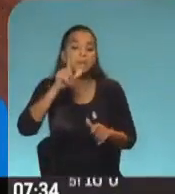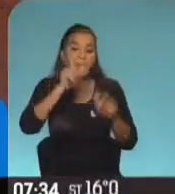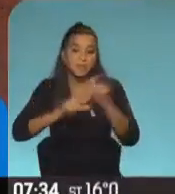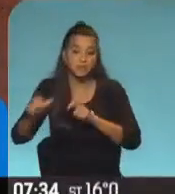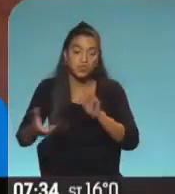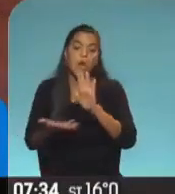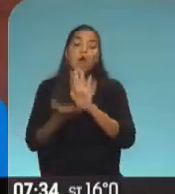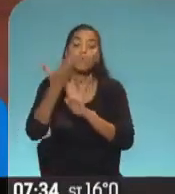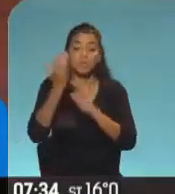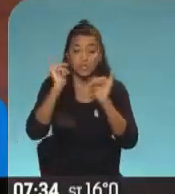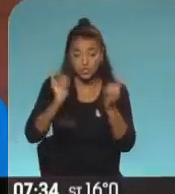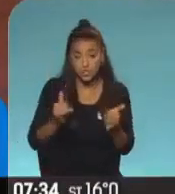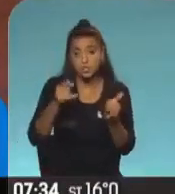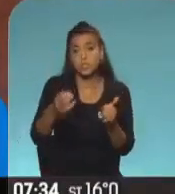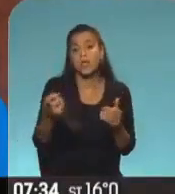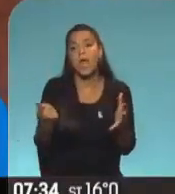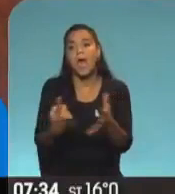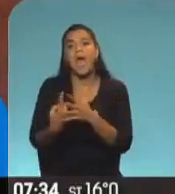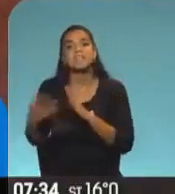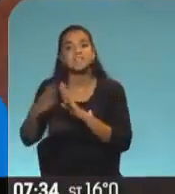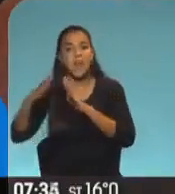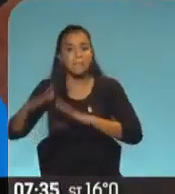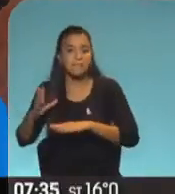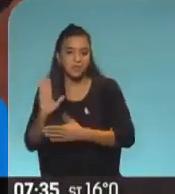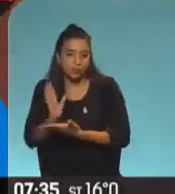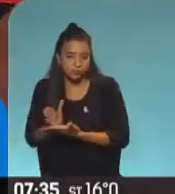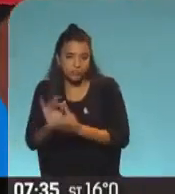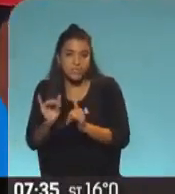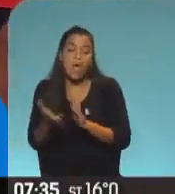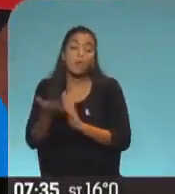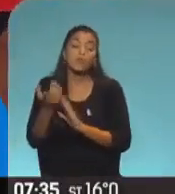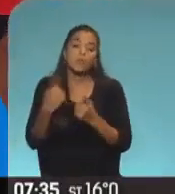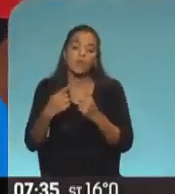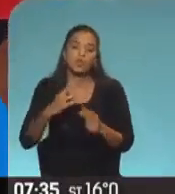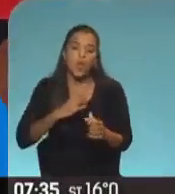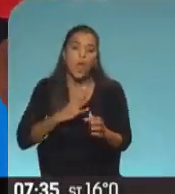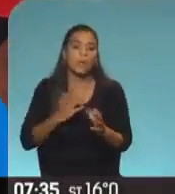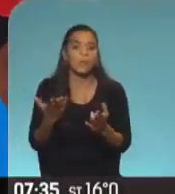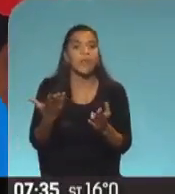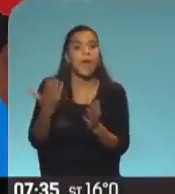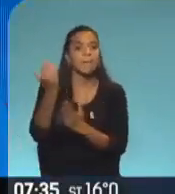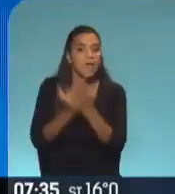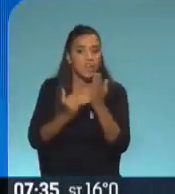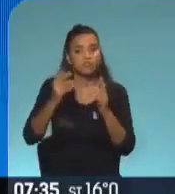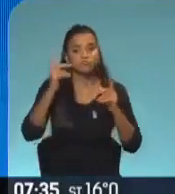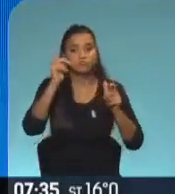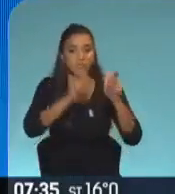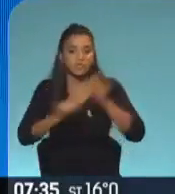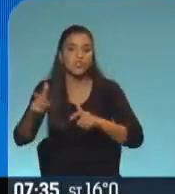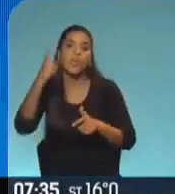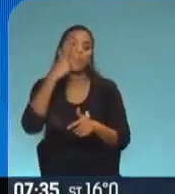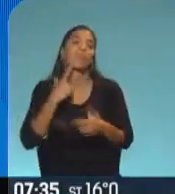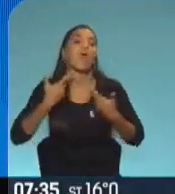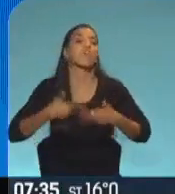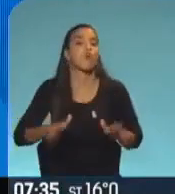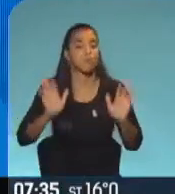Aumentó, es cierto, en relación al aislamiento estricto, pero todavía estamos muy, muy lejos de un día normal. Se